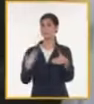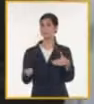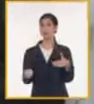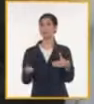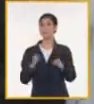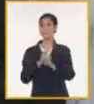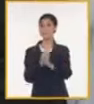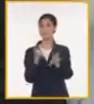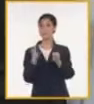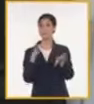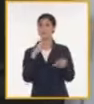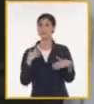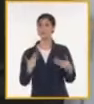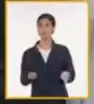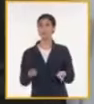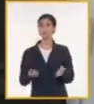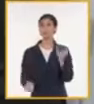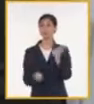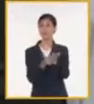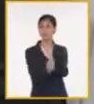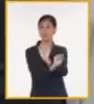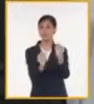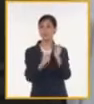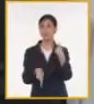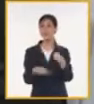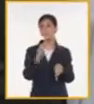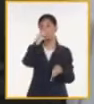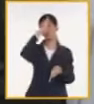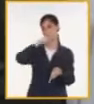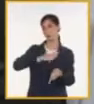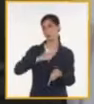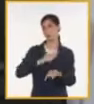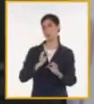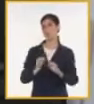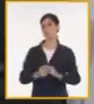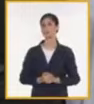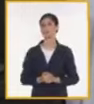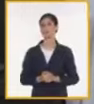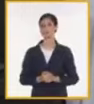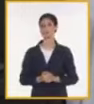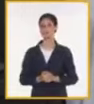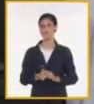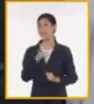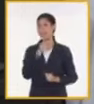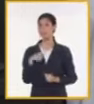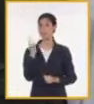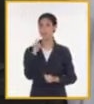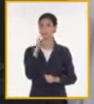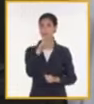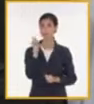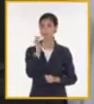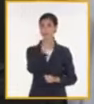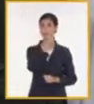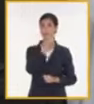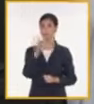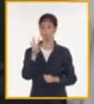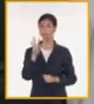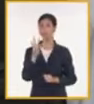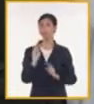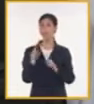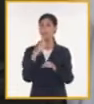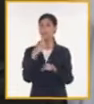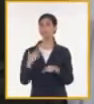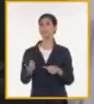terrorismo contra Cuba con total impunidad en varios momento del 2023 se sostuvieron intercambio con